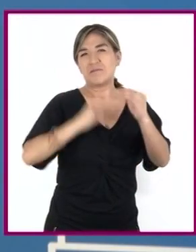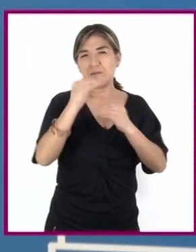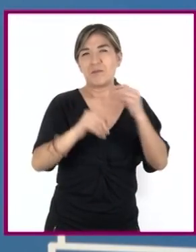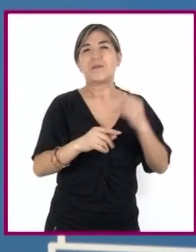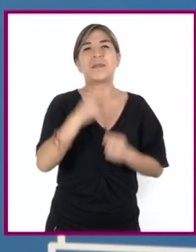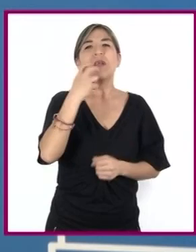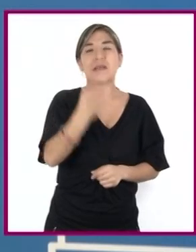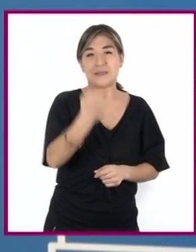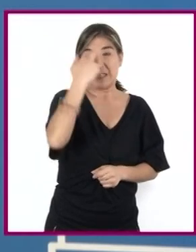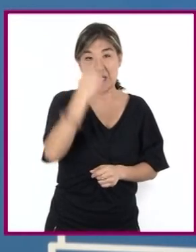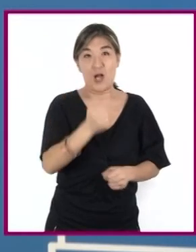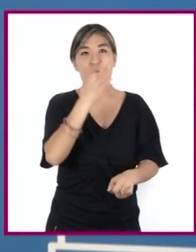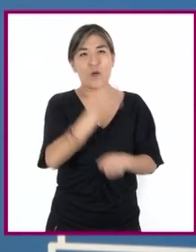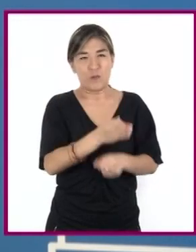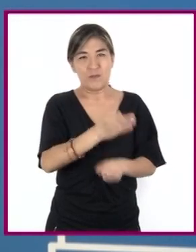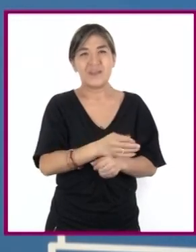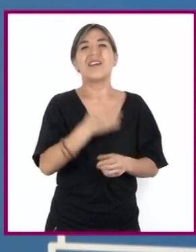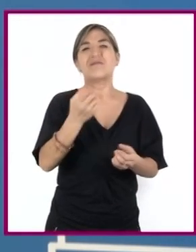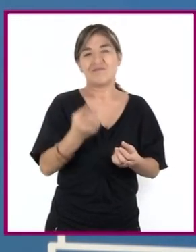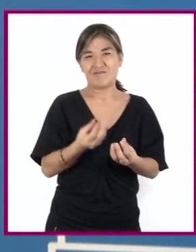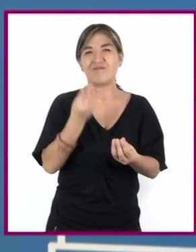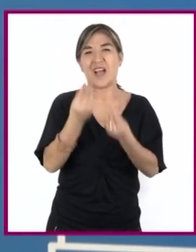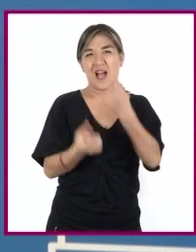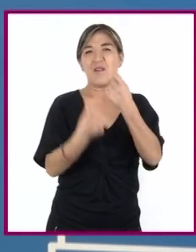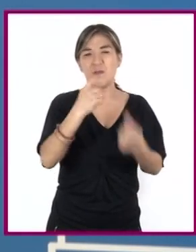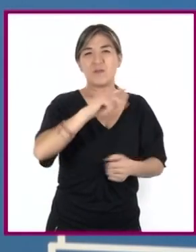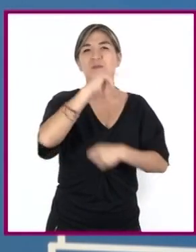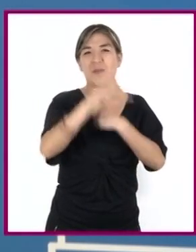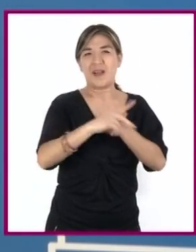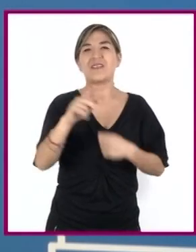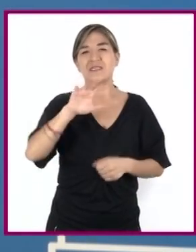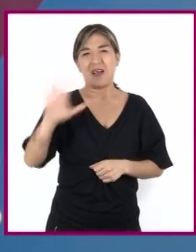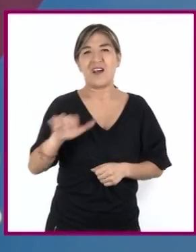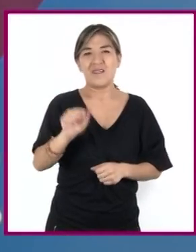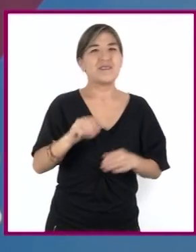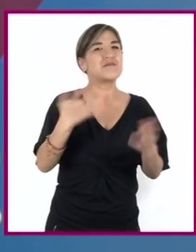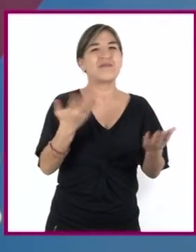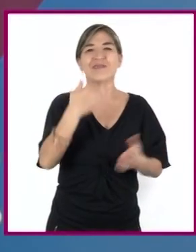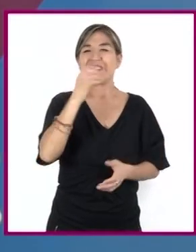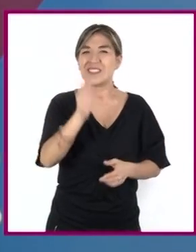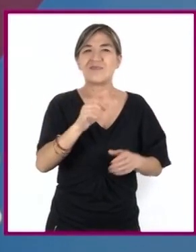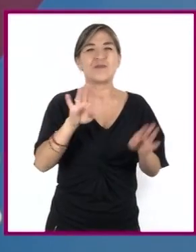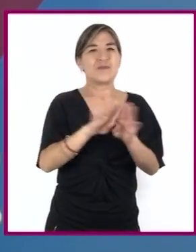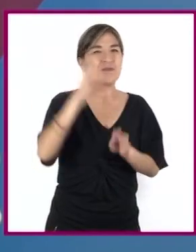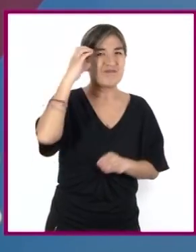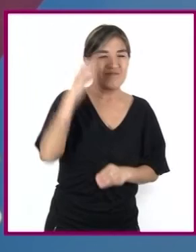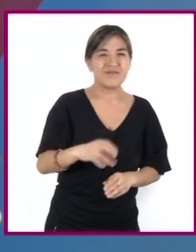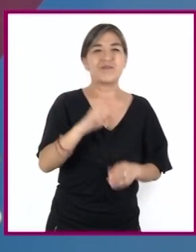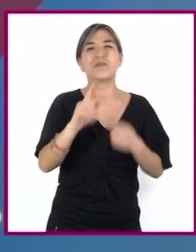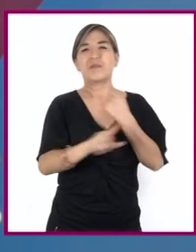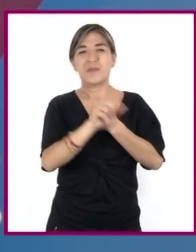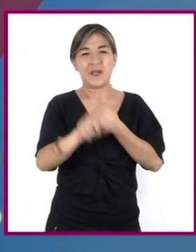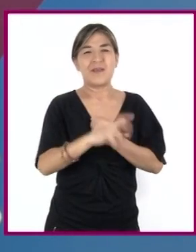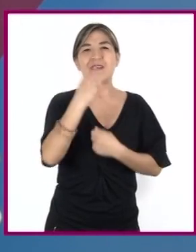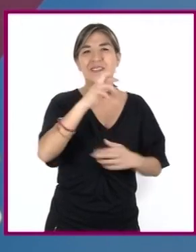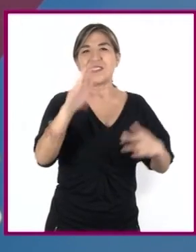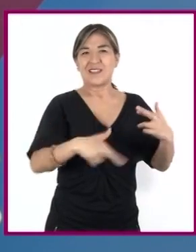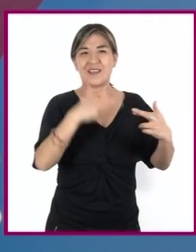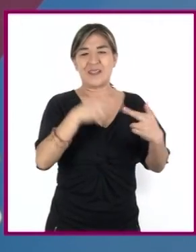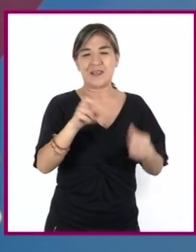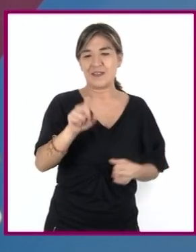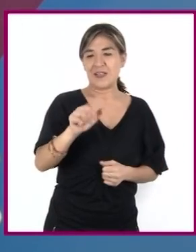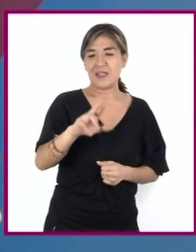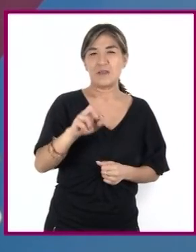consecuencia, hoy día muchos países africanos son inestables y violentos, como refleja el conflicto de la región de Darfur